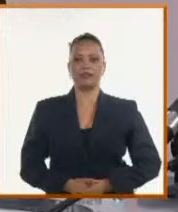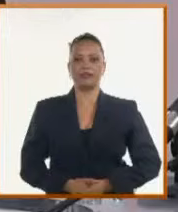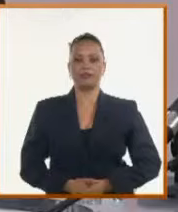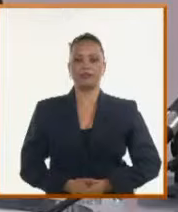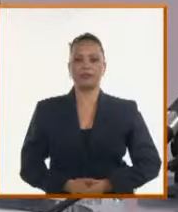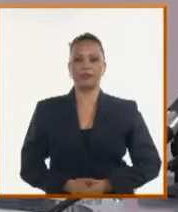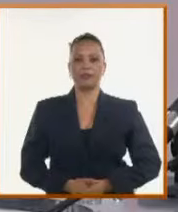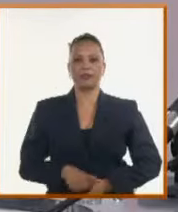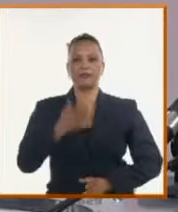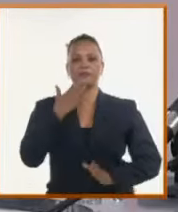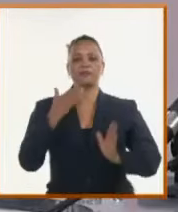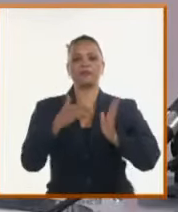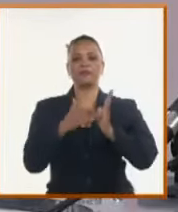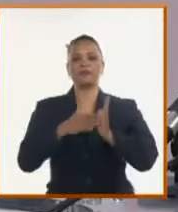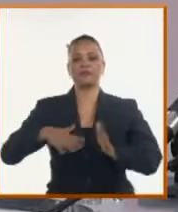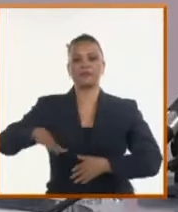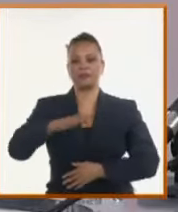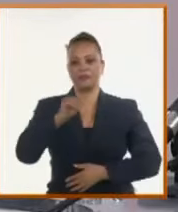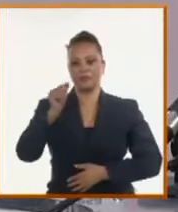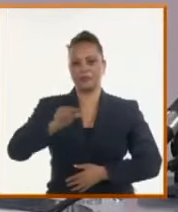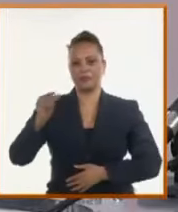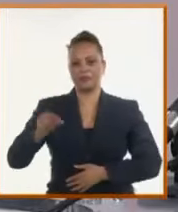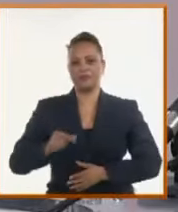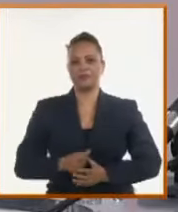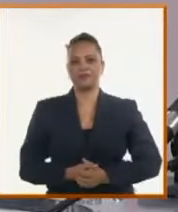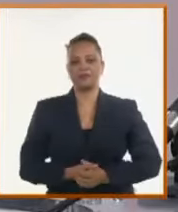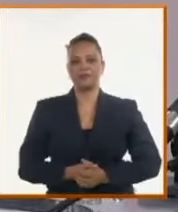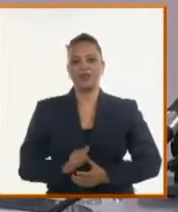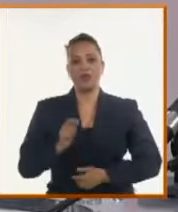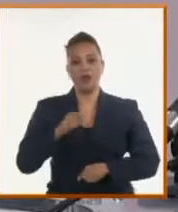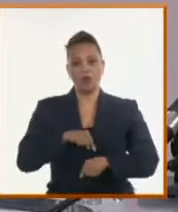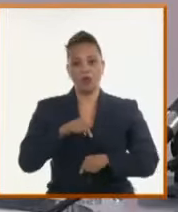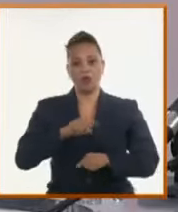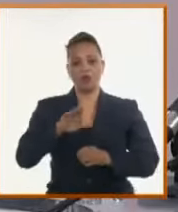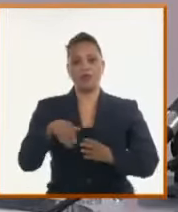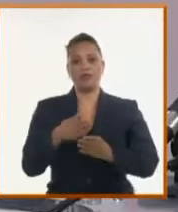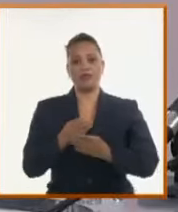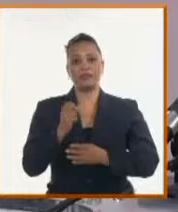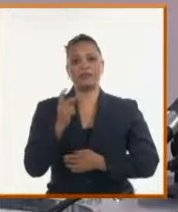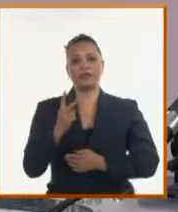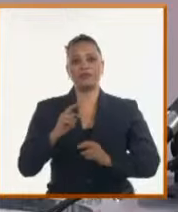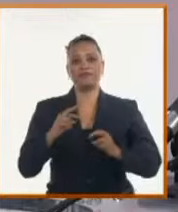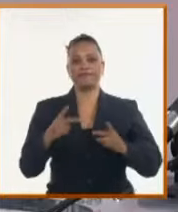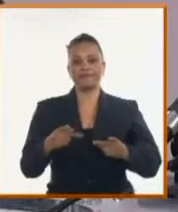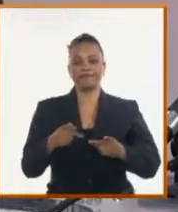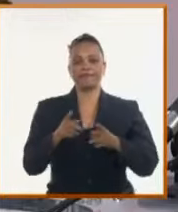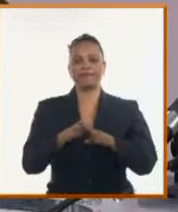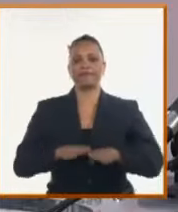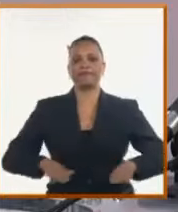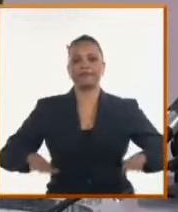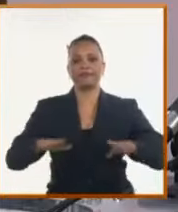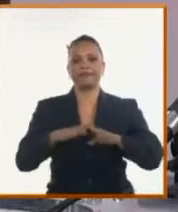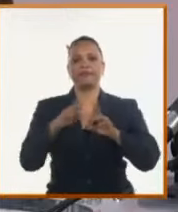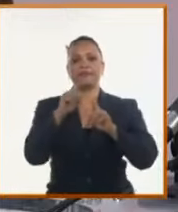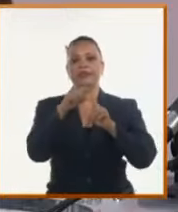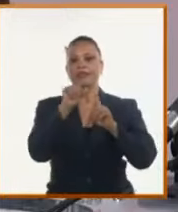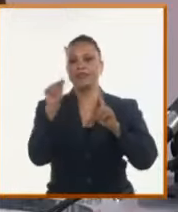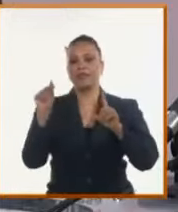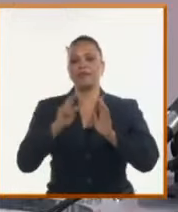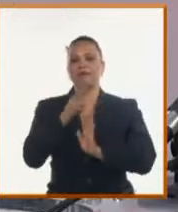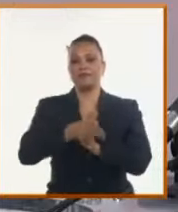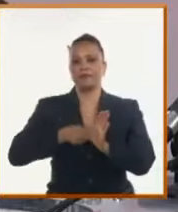Muy buenas tardes estimados televidentes y radioyentes segunda emisión de nuestra mesa redonda dedicado al tema del sistema ferroviario